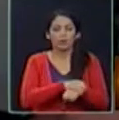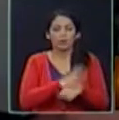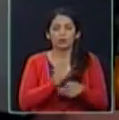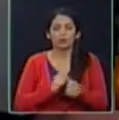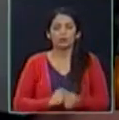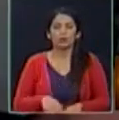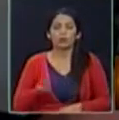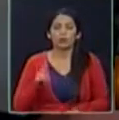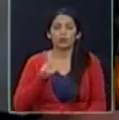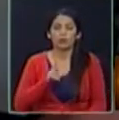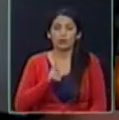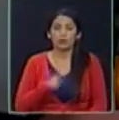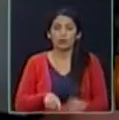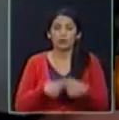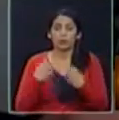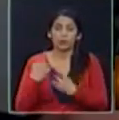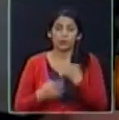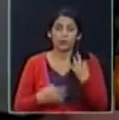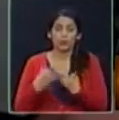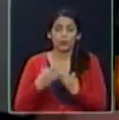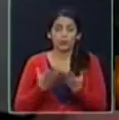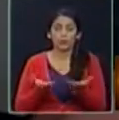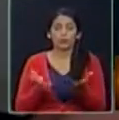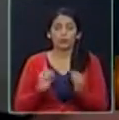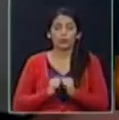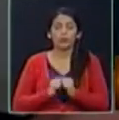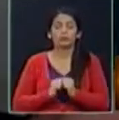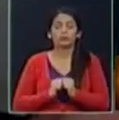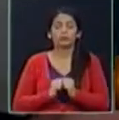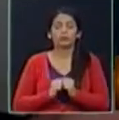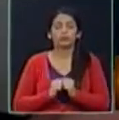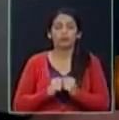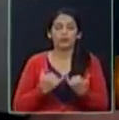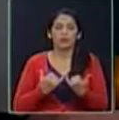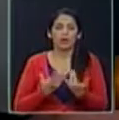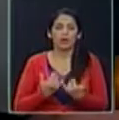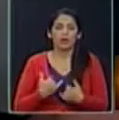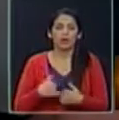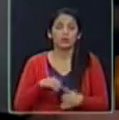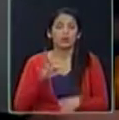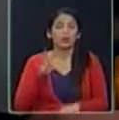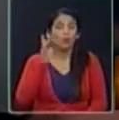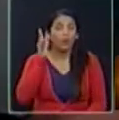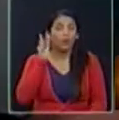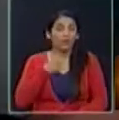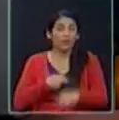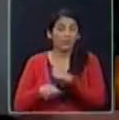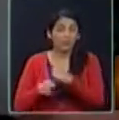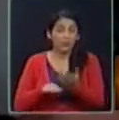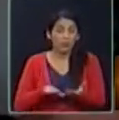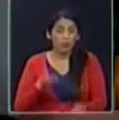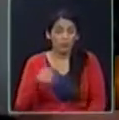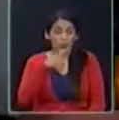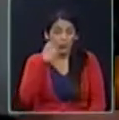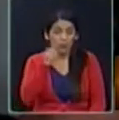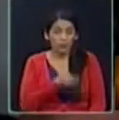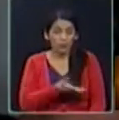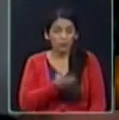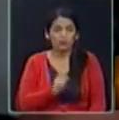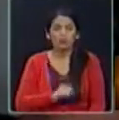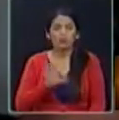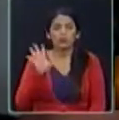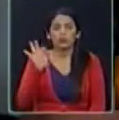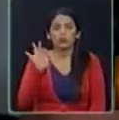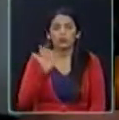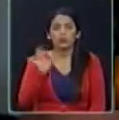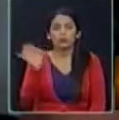y que se encuentran firme en la que se ha enervado la presunción de inocencia. En tratándose de femicidios tenemos un 99% de casos que se